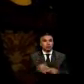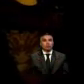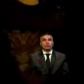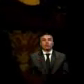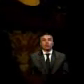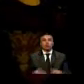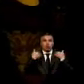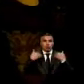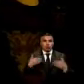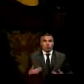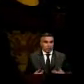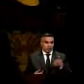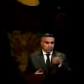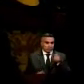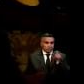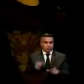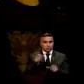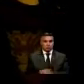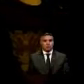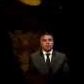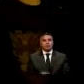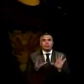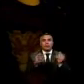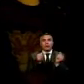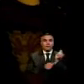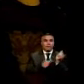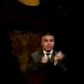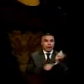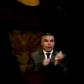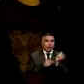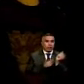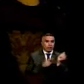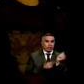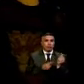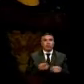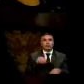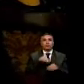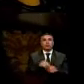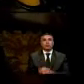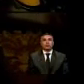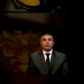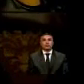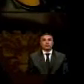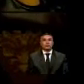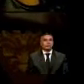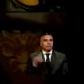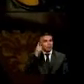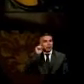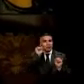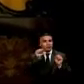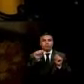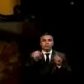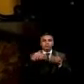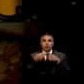como seres humanos, como hermanos, en el interés de lograr el